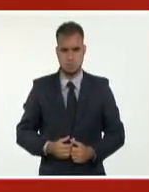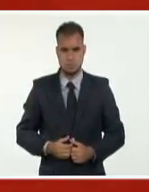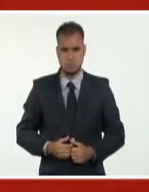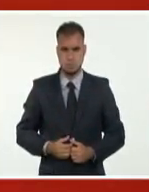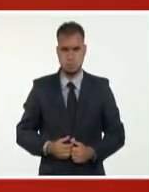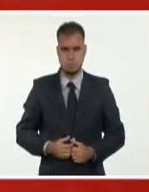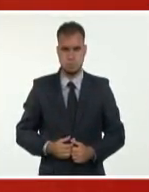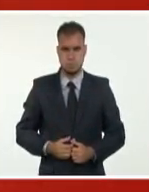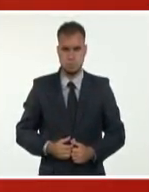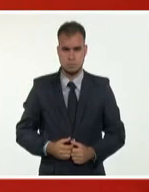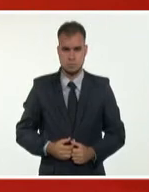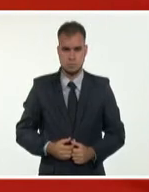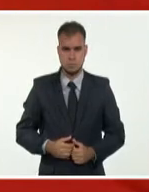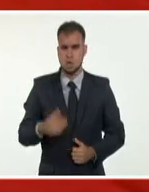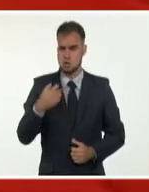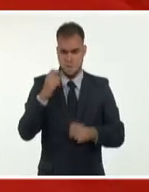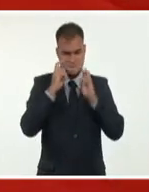cómo